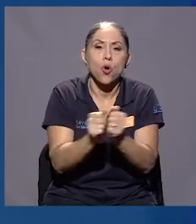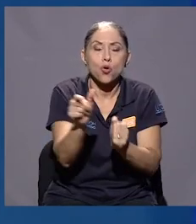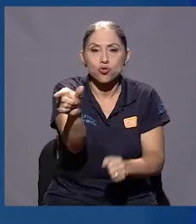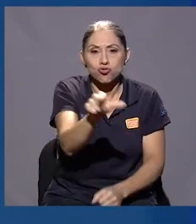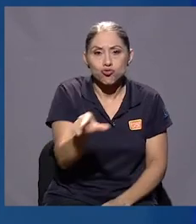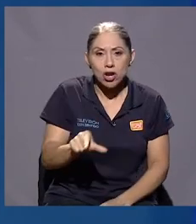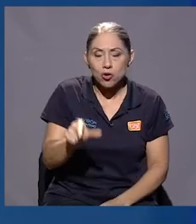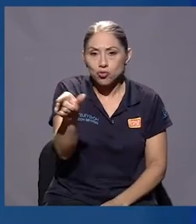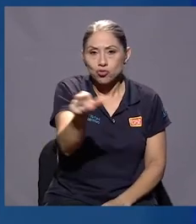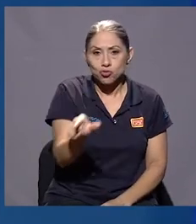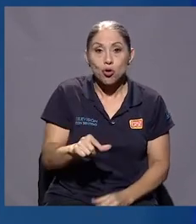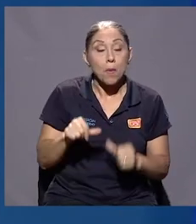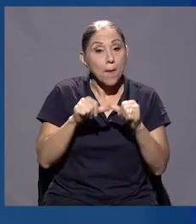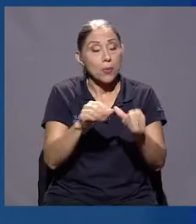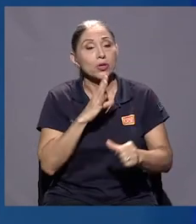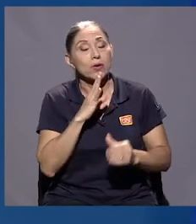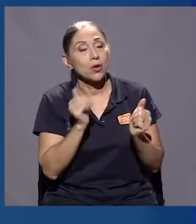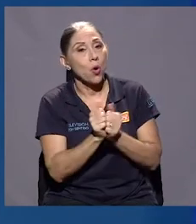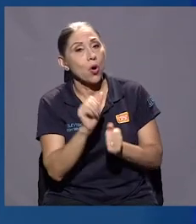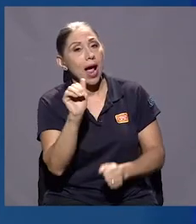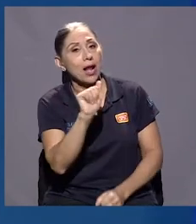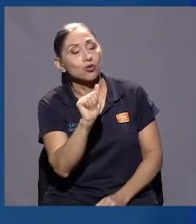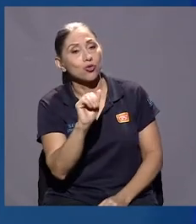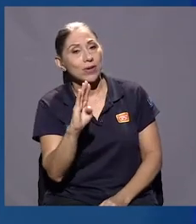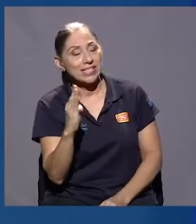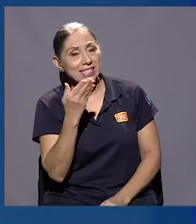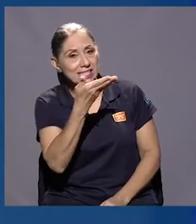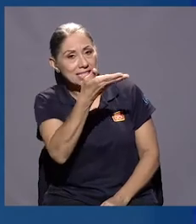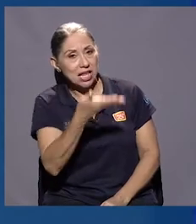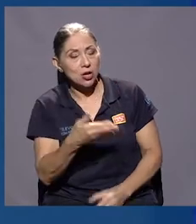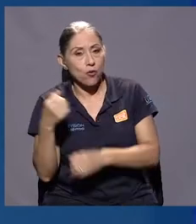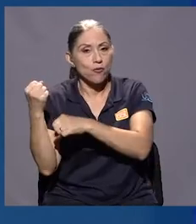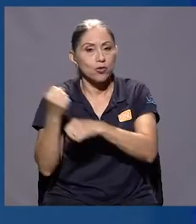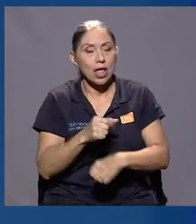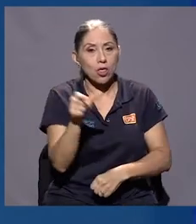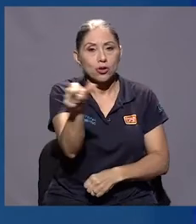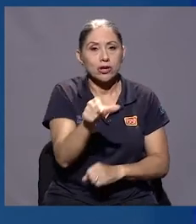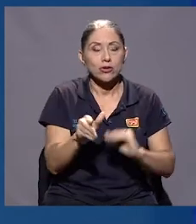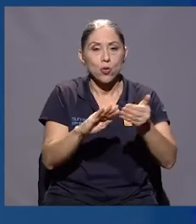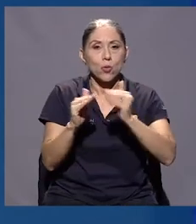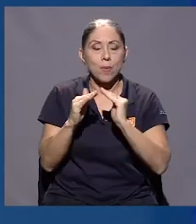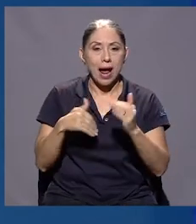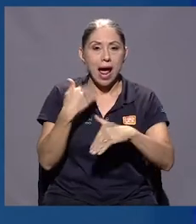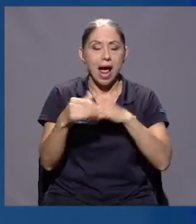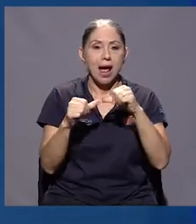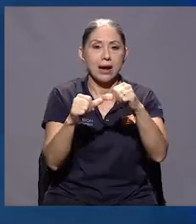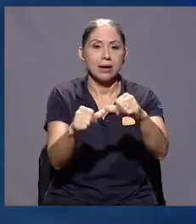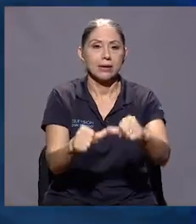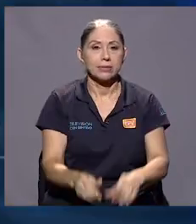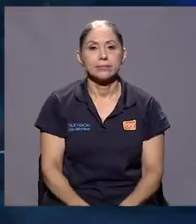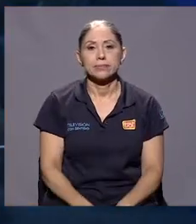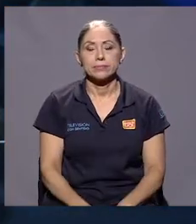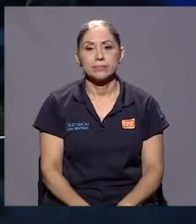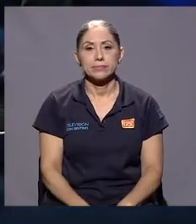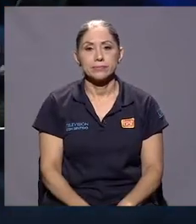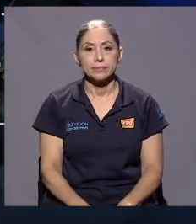vamos a seguir conversando con alonso briseño fundador de río urbano ya volvemos